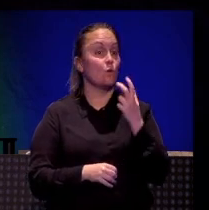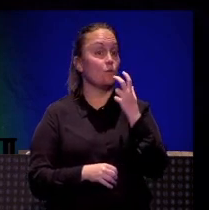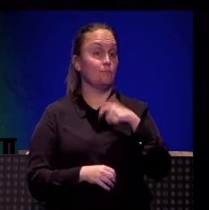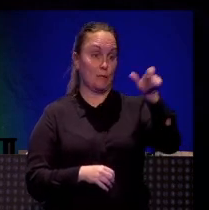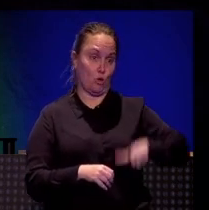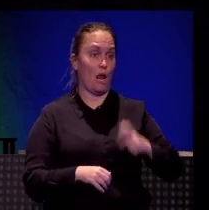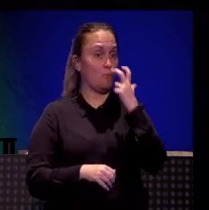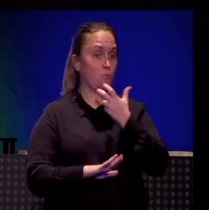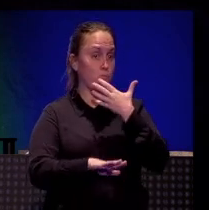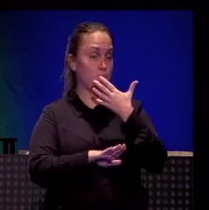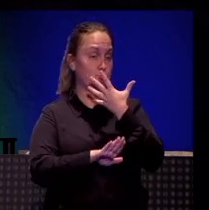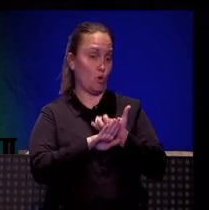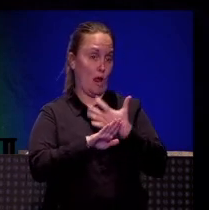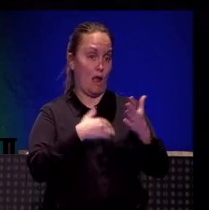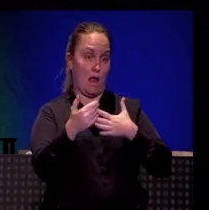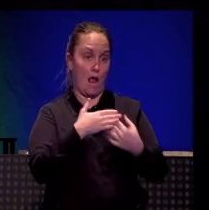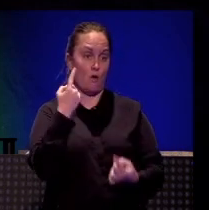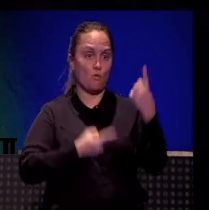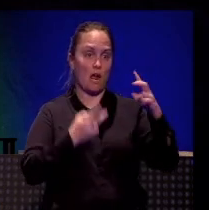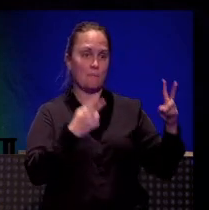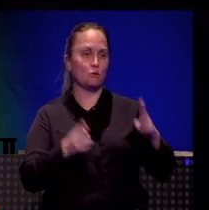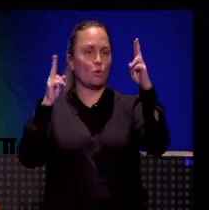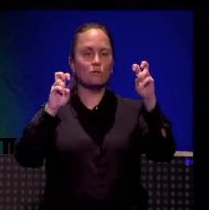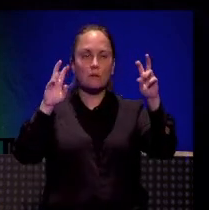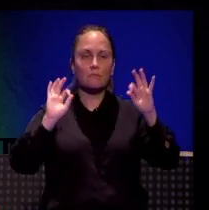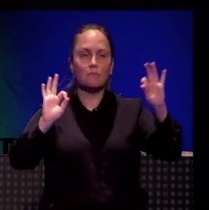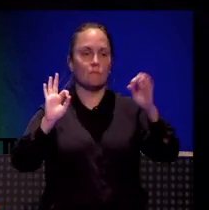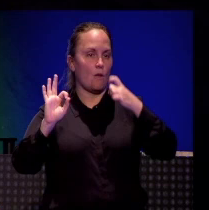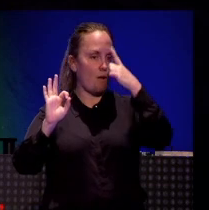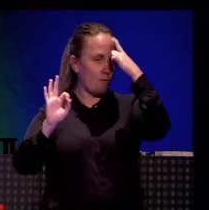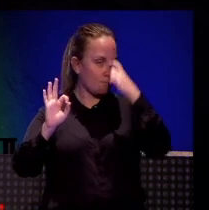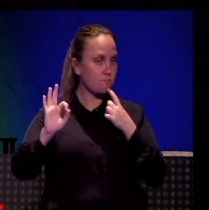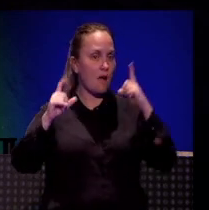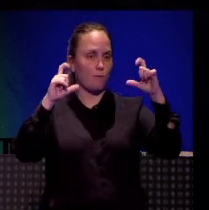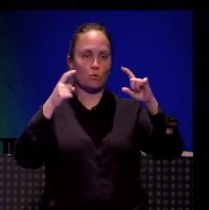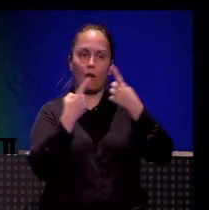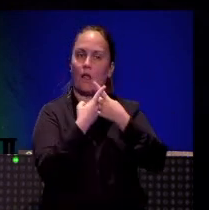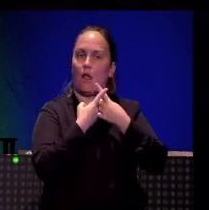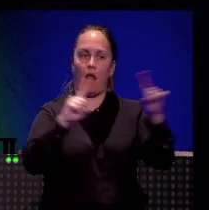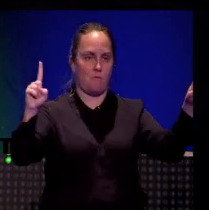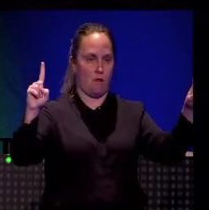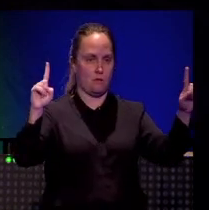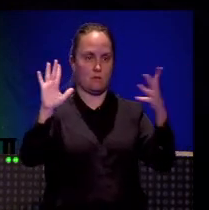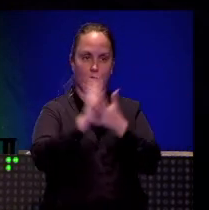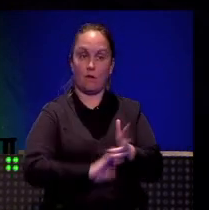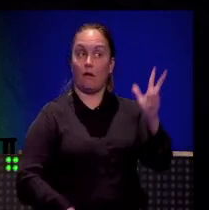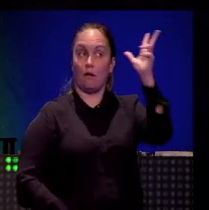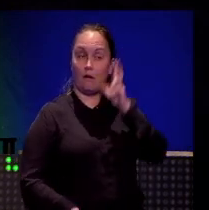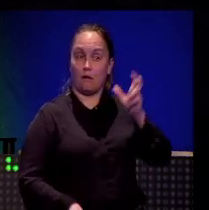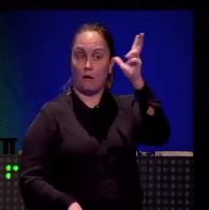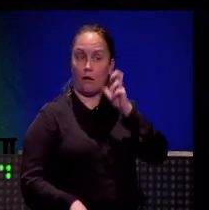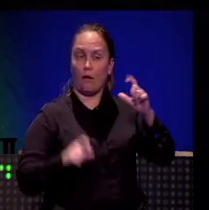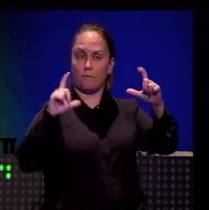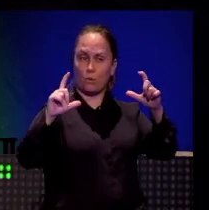hacen algún episodio pues van a hablar de un tema concreto y por una fotografía independiente con lo cual tú estás escuchando el audio y ver la